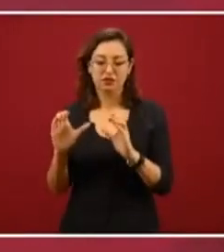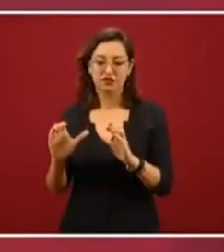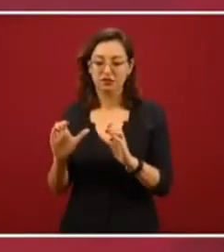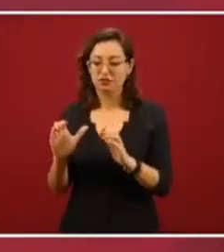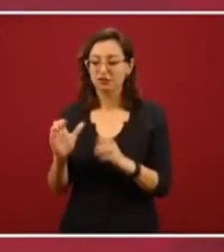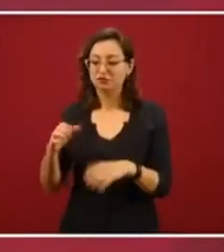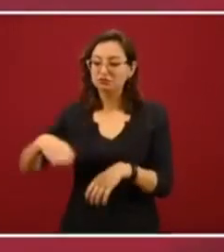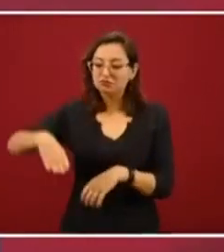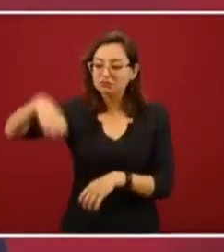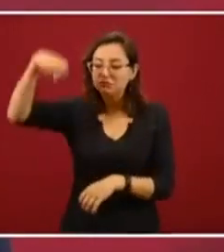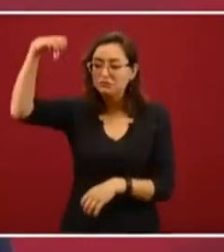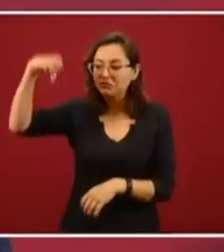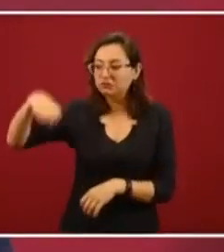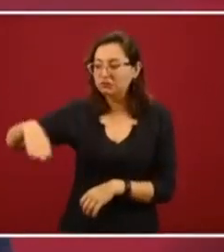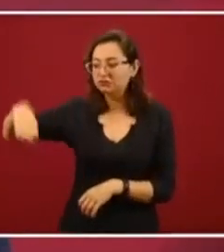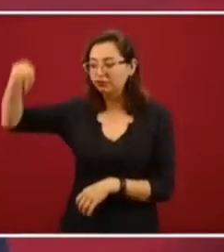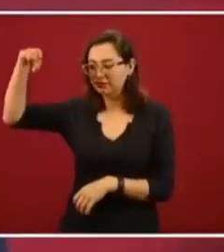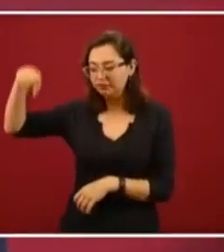a los adultos mayores.